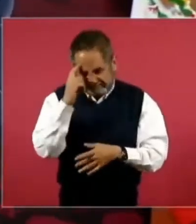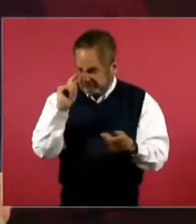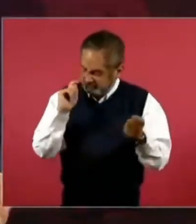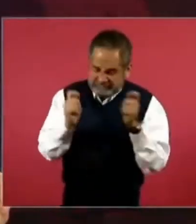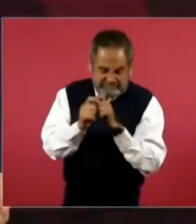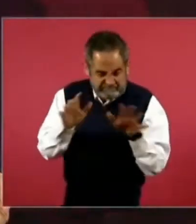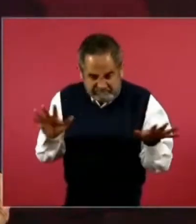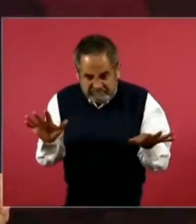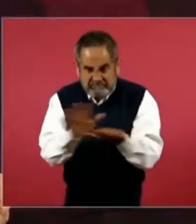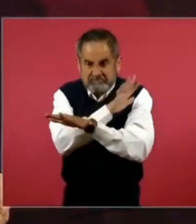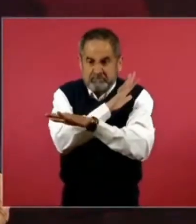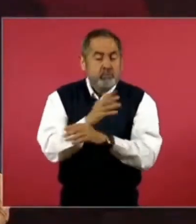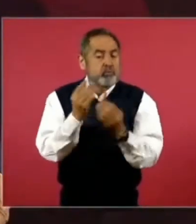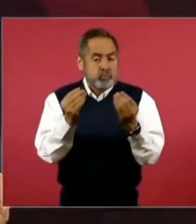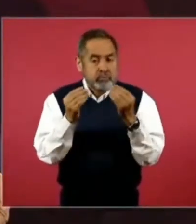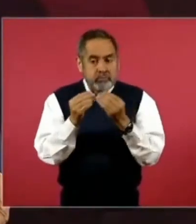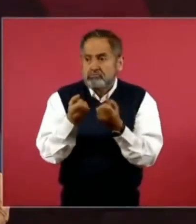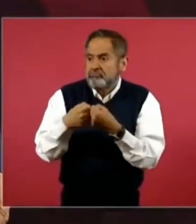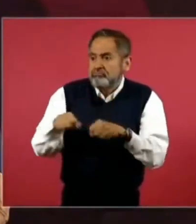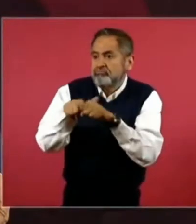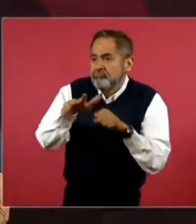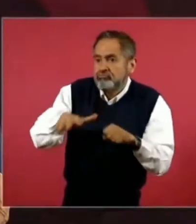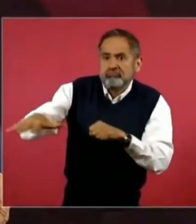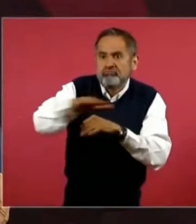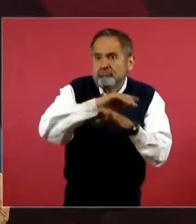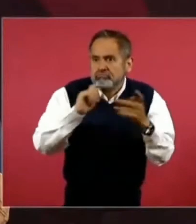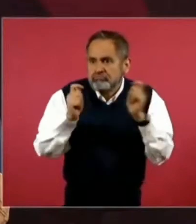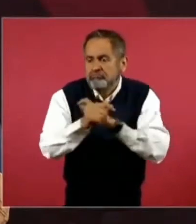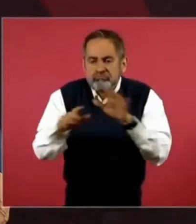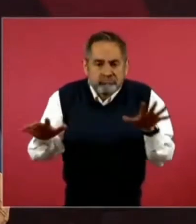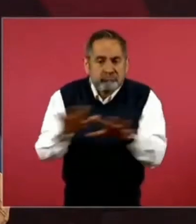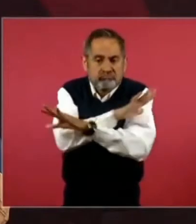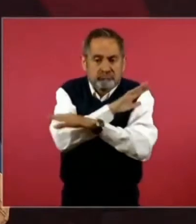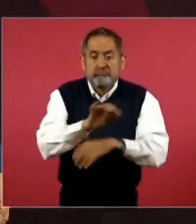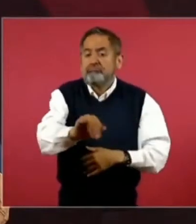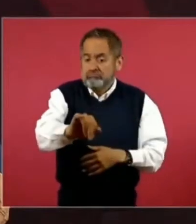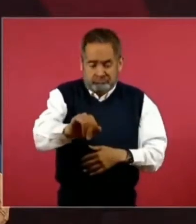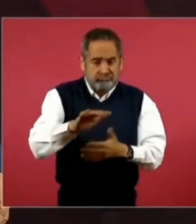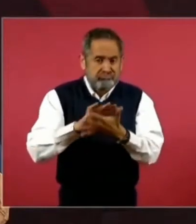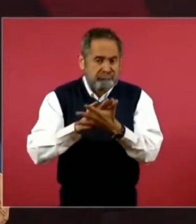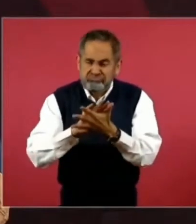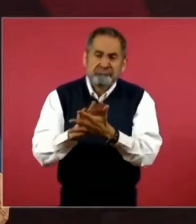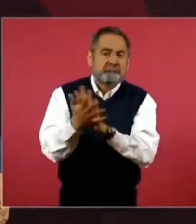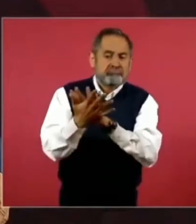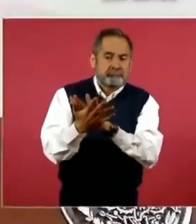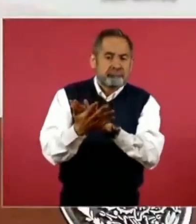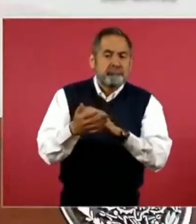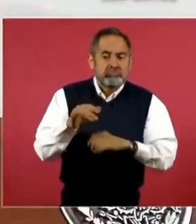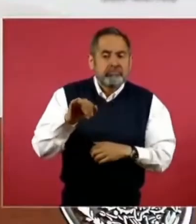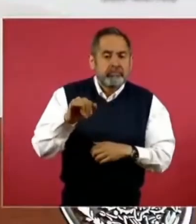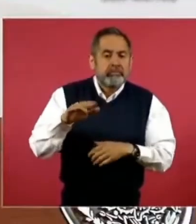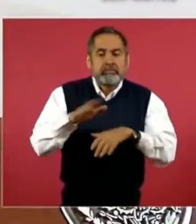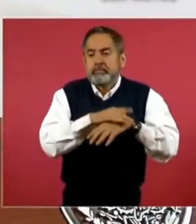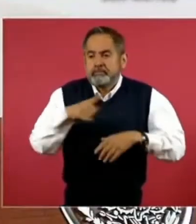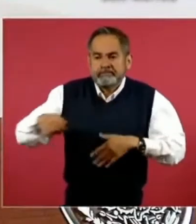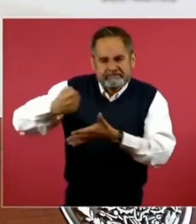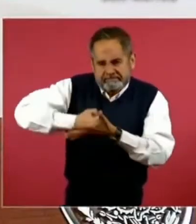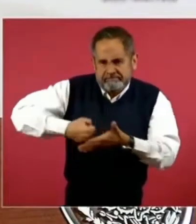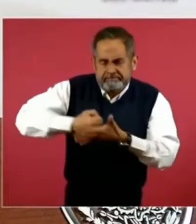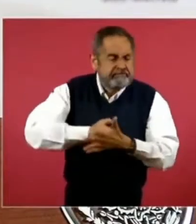transformadora en lo social, porque tuvo que ver con la lucha por la